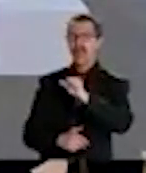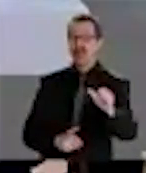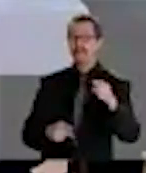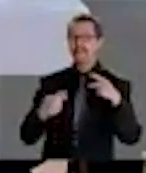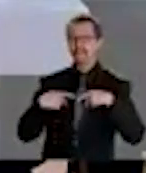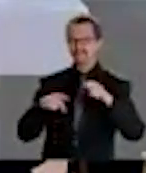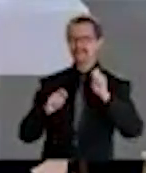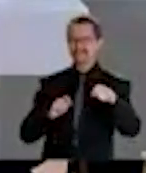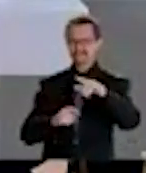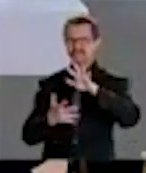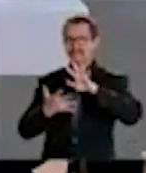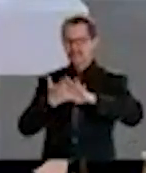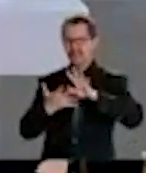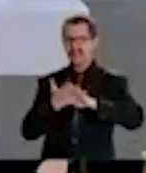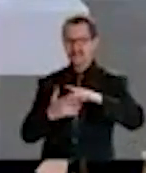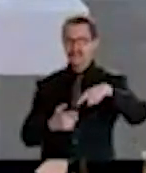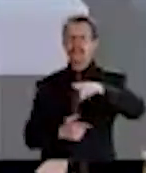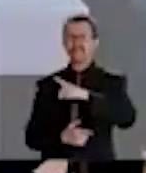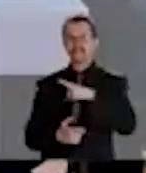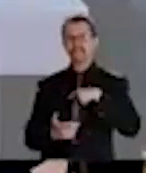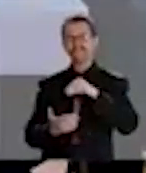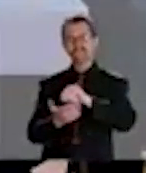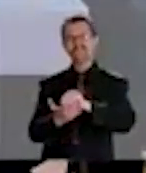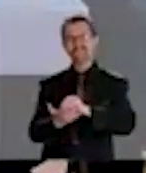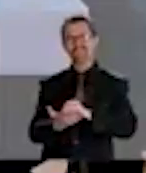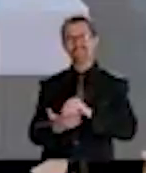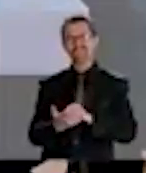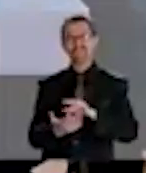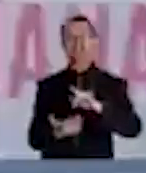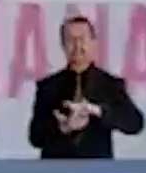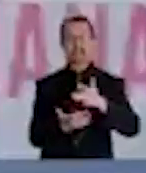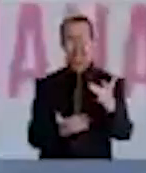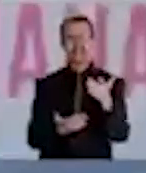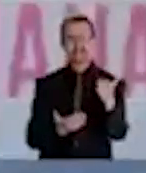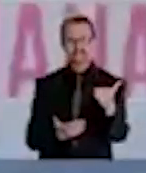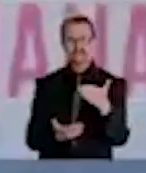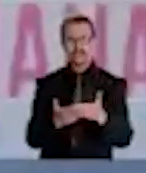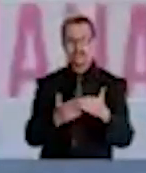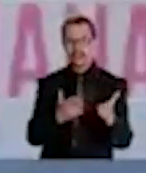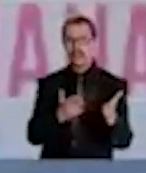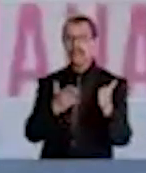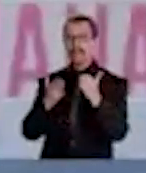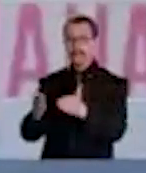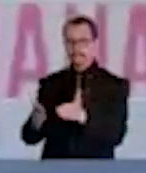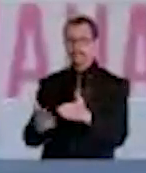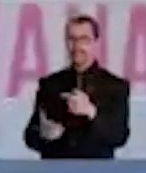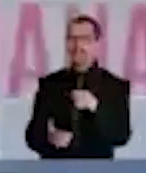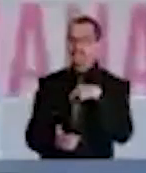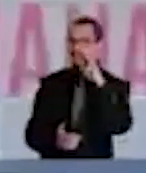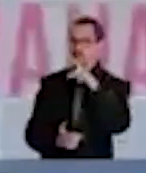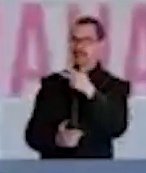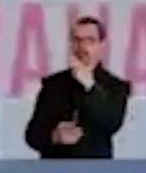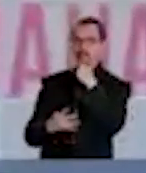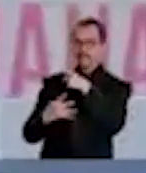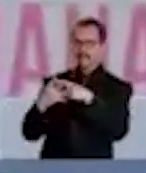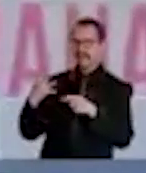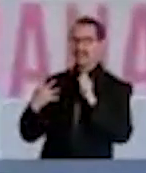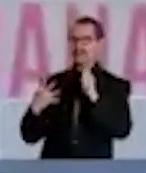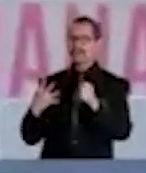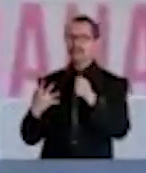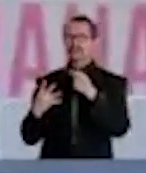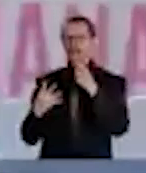calderón permítanme antes de hacer la pregunta voltear a ver a los cuatro veo a cuatro candidatos hombres no veo a una candidata mujer ya no está más